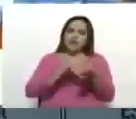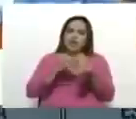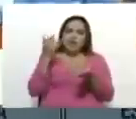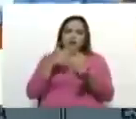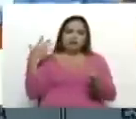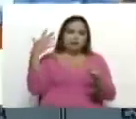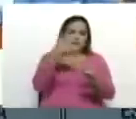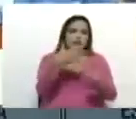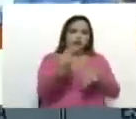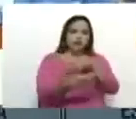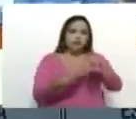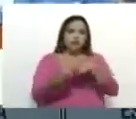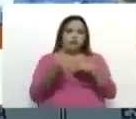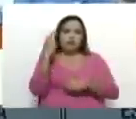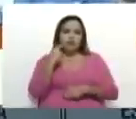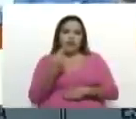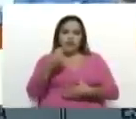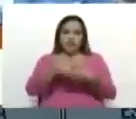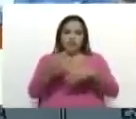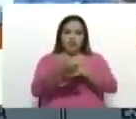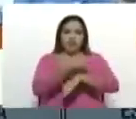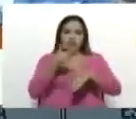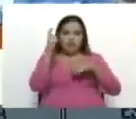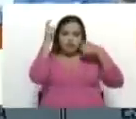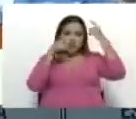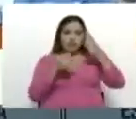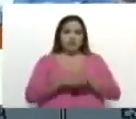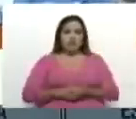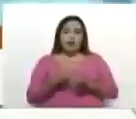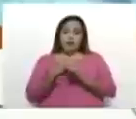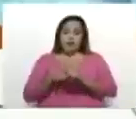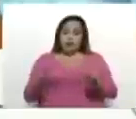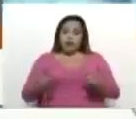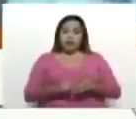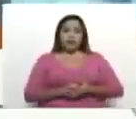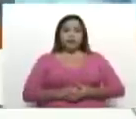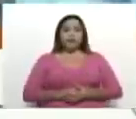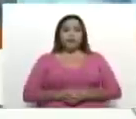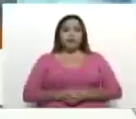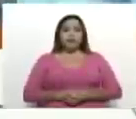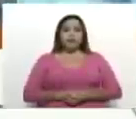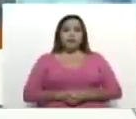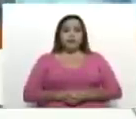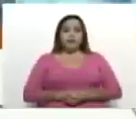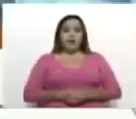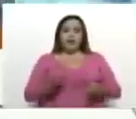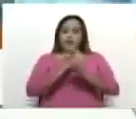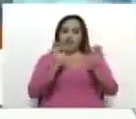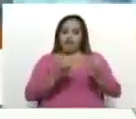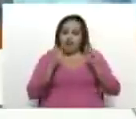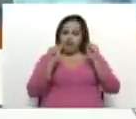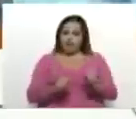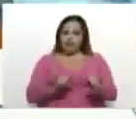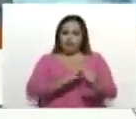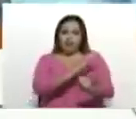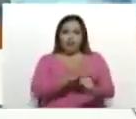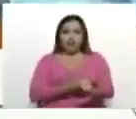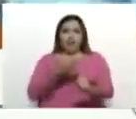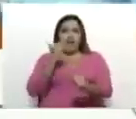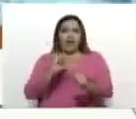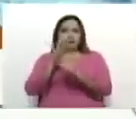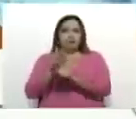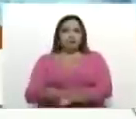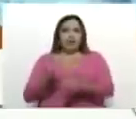bolivariana en el gobierno de Hugo Chávez pero en la crueldad que caracteriza el desarrollo